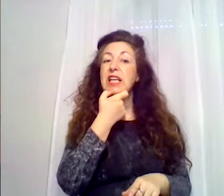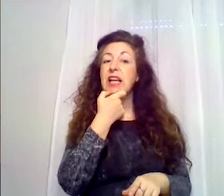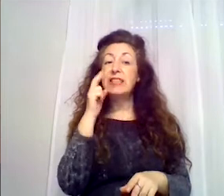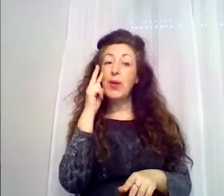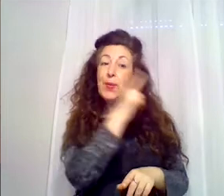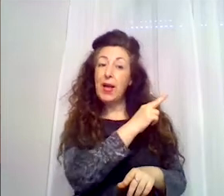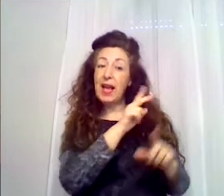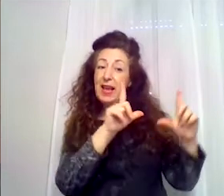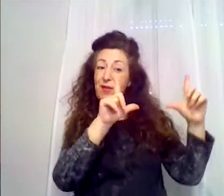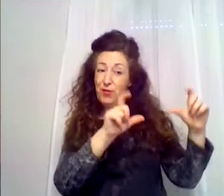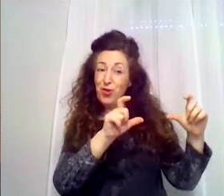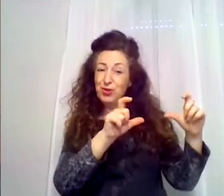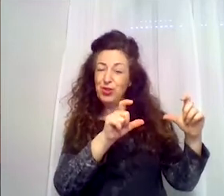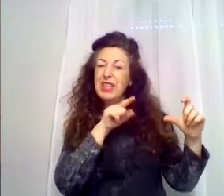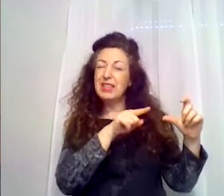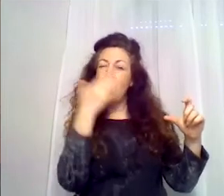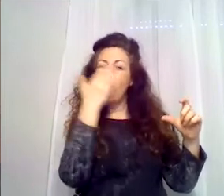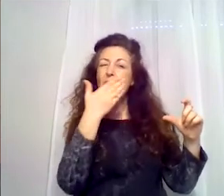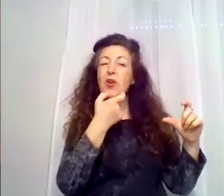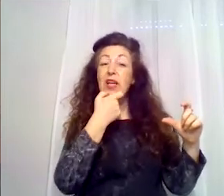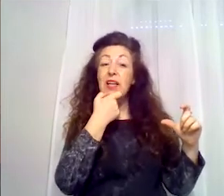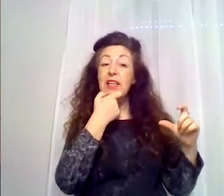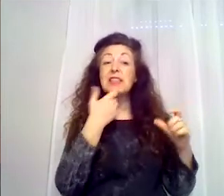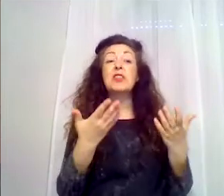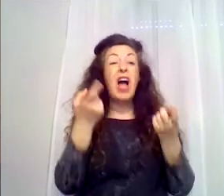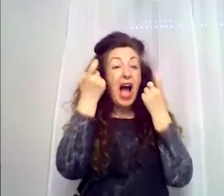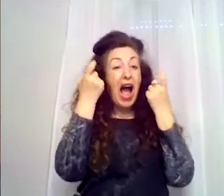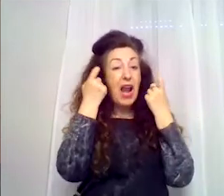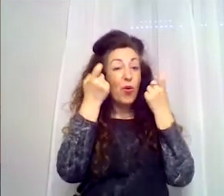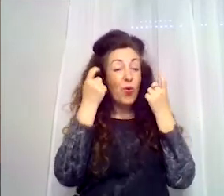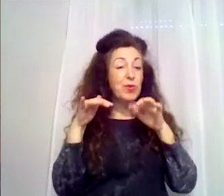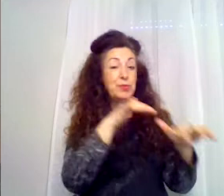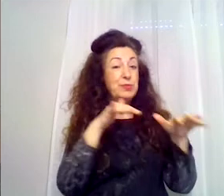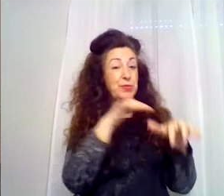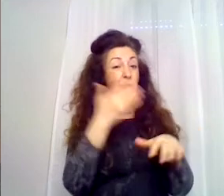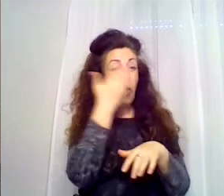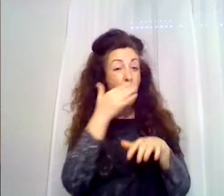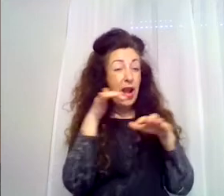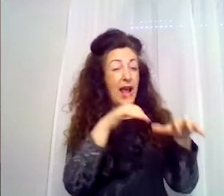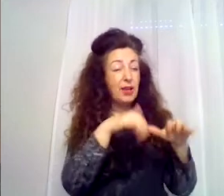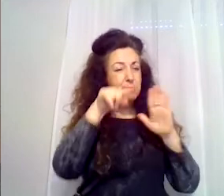haber construido este seudónimo Thomas Shelton. Quizá